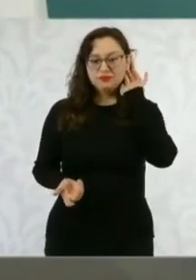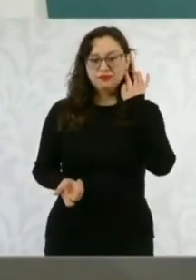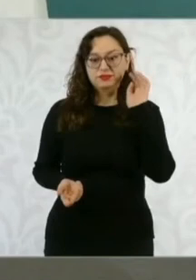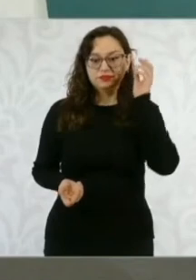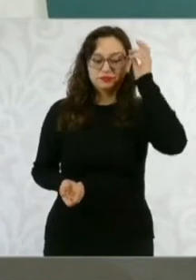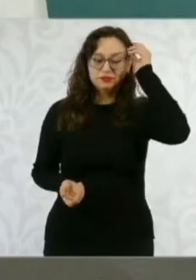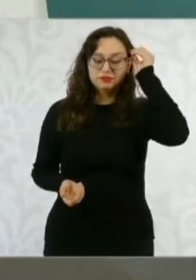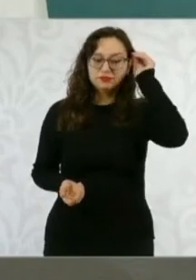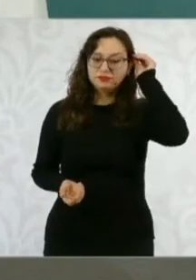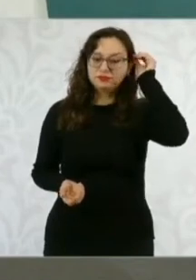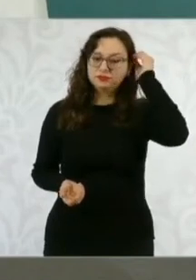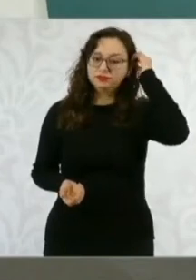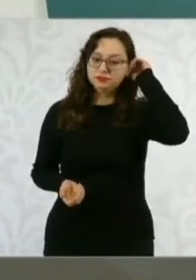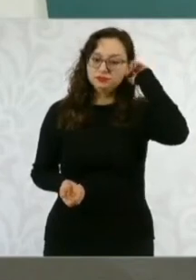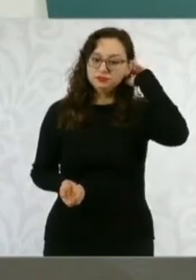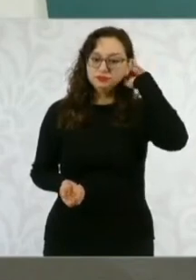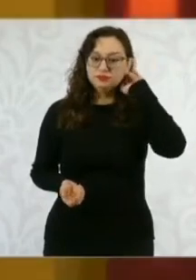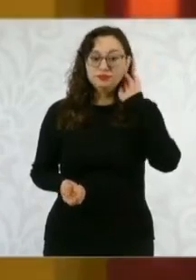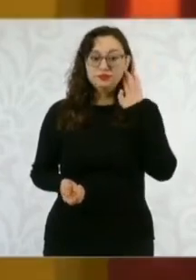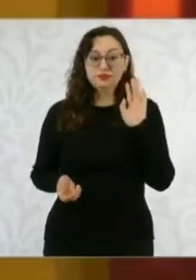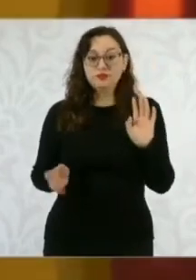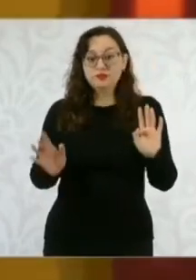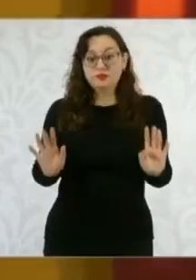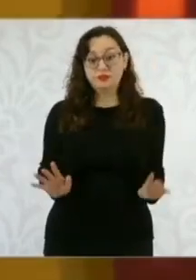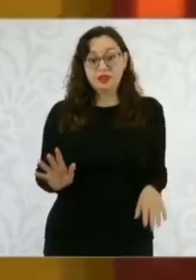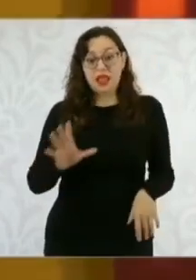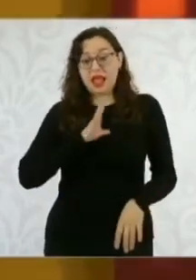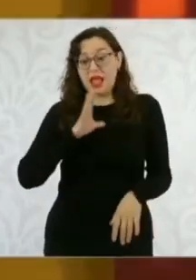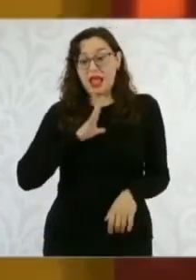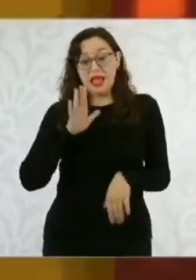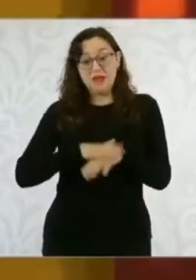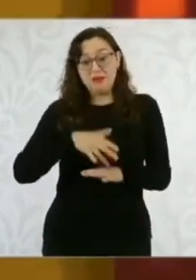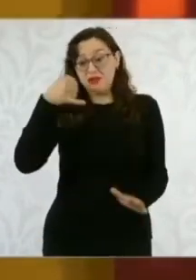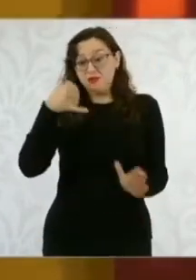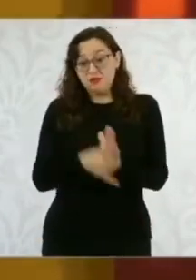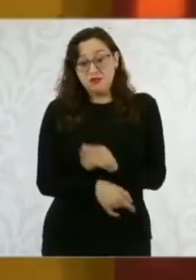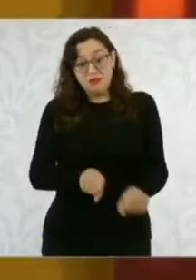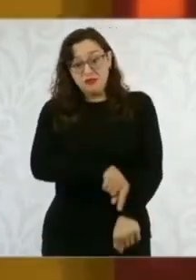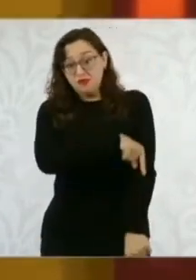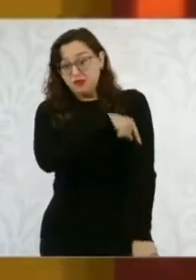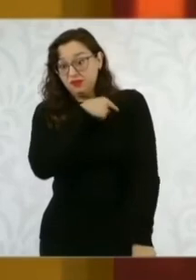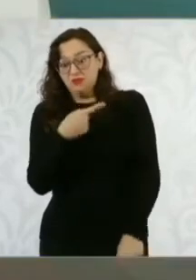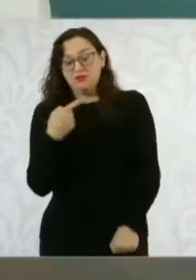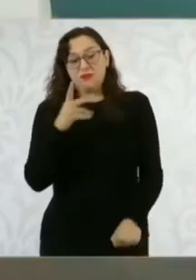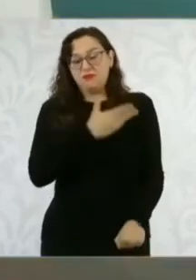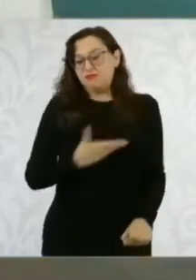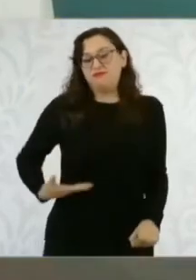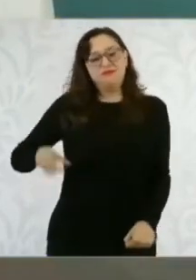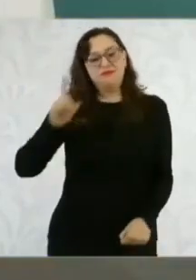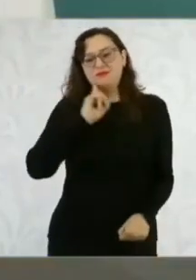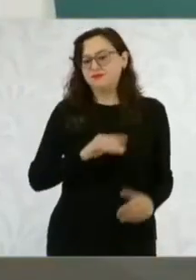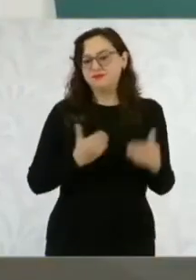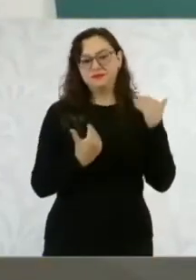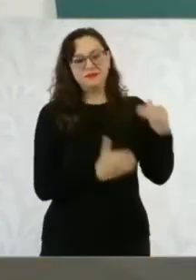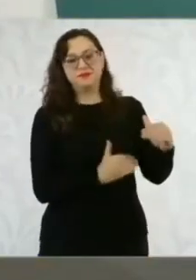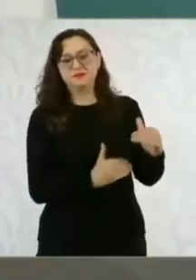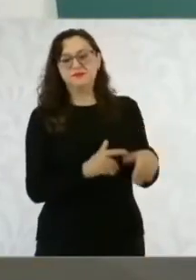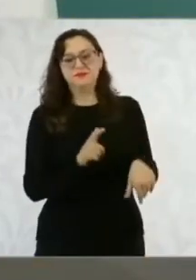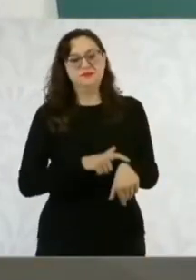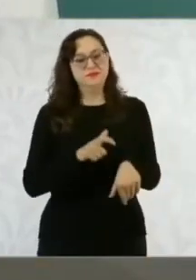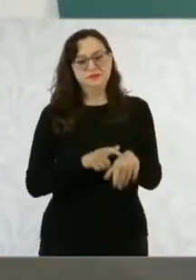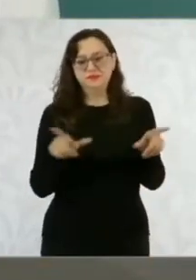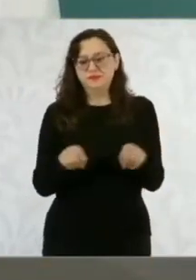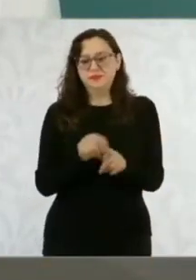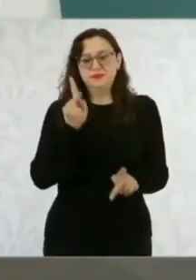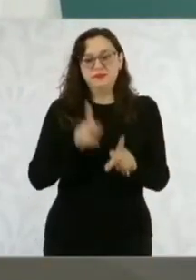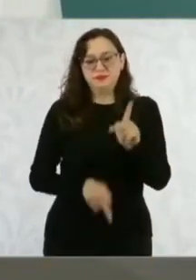hay más, pero ya la presidenta me lo impidió que yo… A la siguiente vamos, Para al la segundo siguiente. capítulo. Pero con eso Segunda concluiríamos,